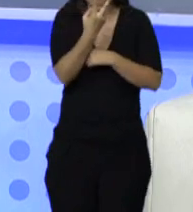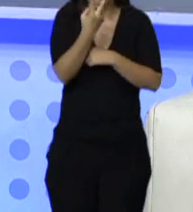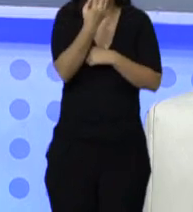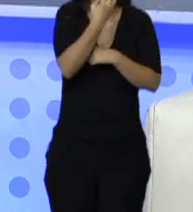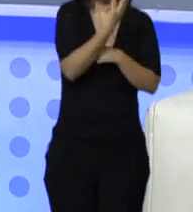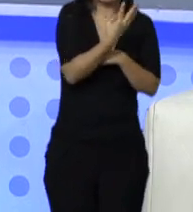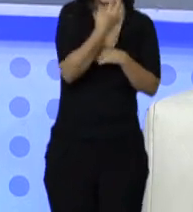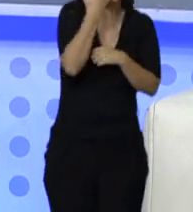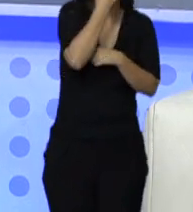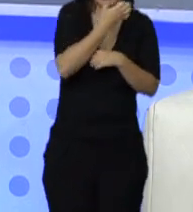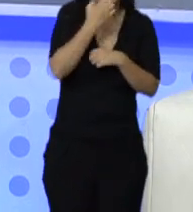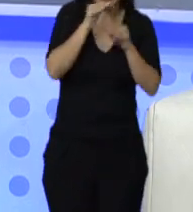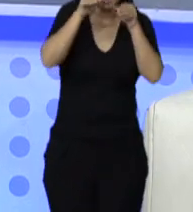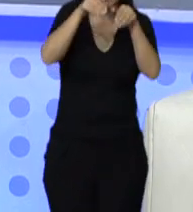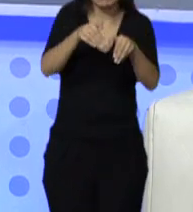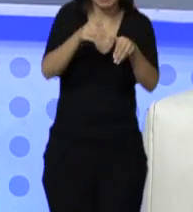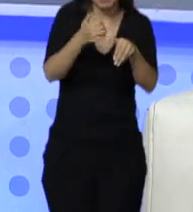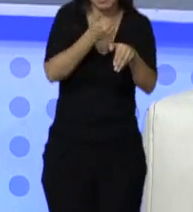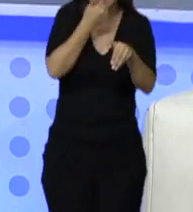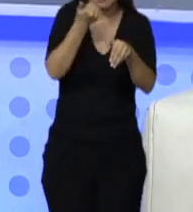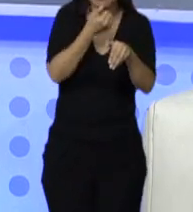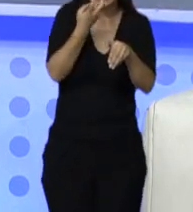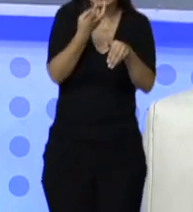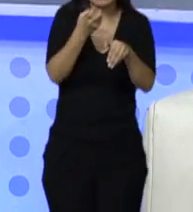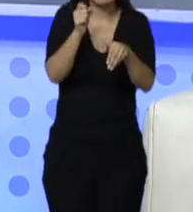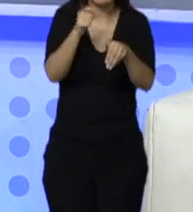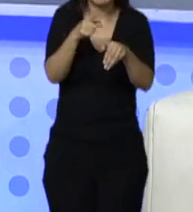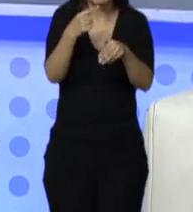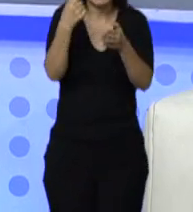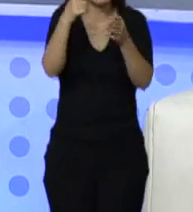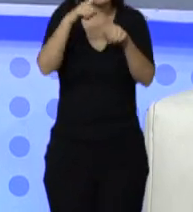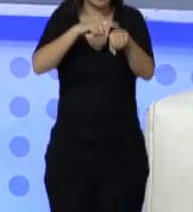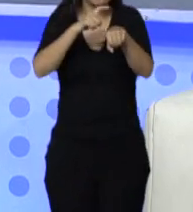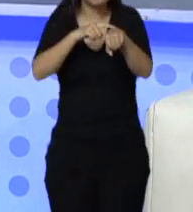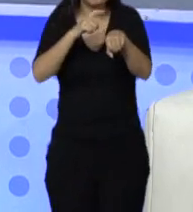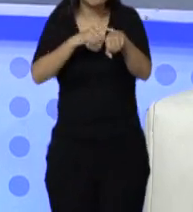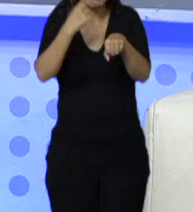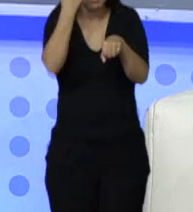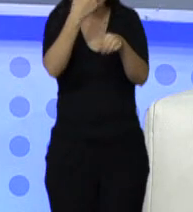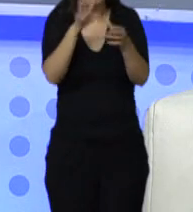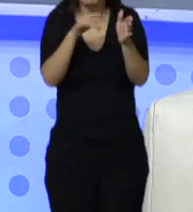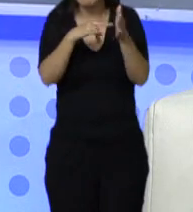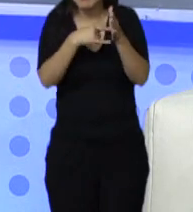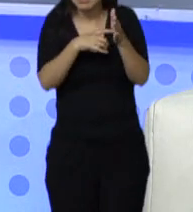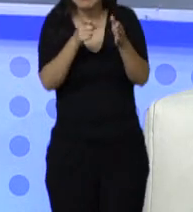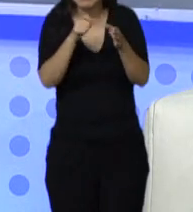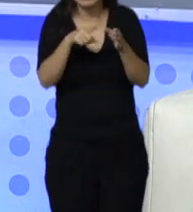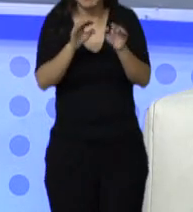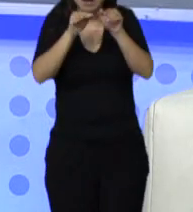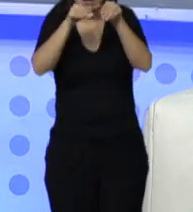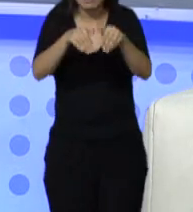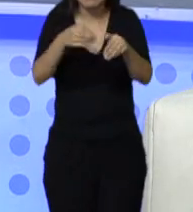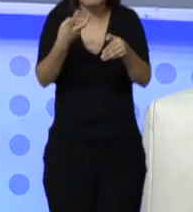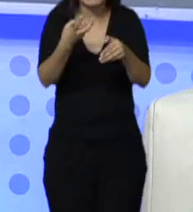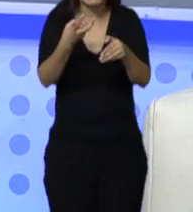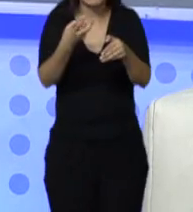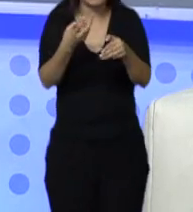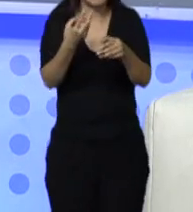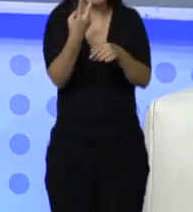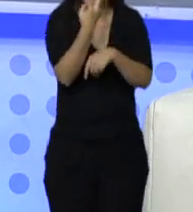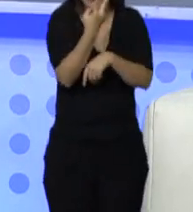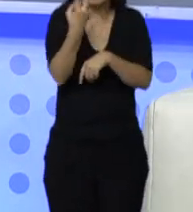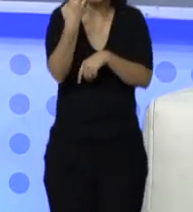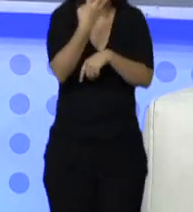tres escuelas de los dependiendo de los niños tiene la misma o entonces cuál va a ser el modelo y pues ya tenía otro hijo tiene a la misma hora su clase no